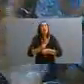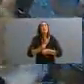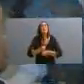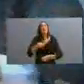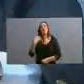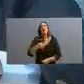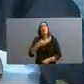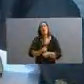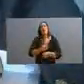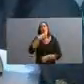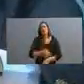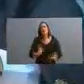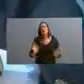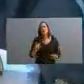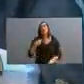Pero además,